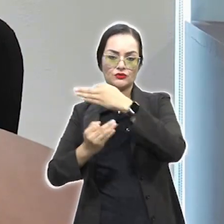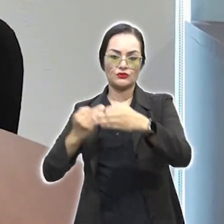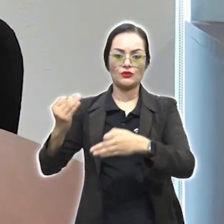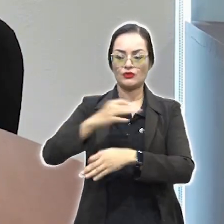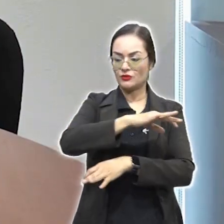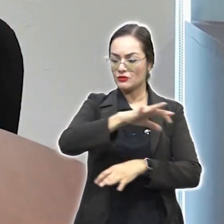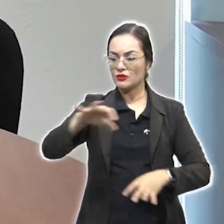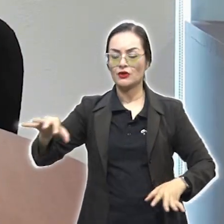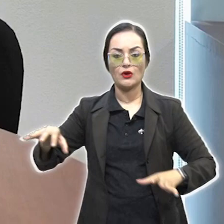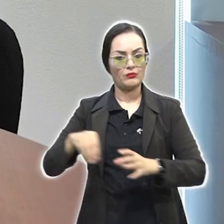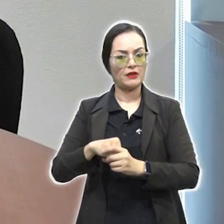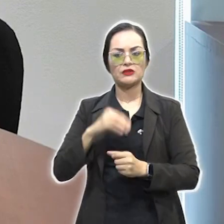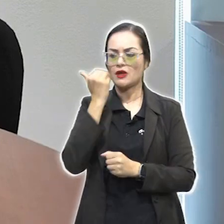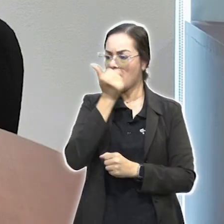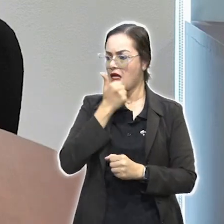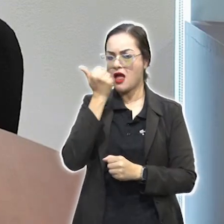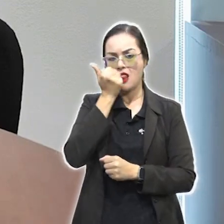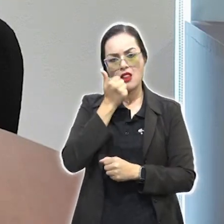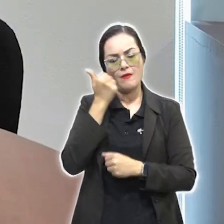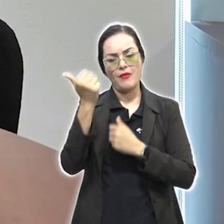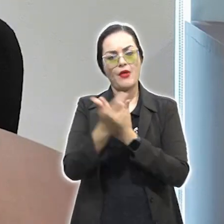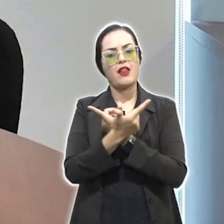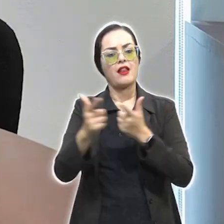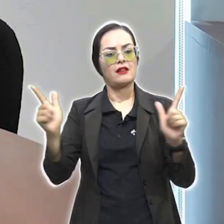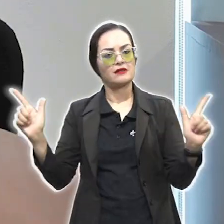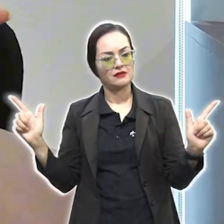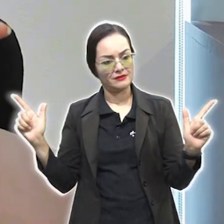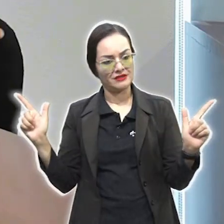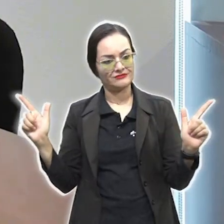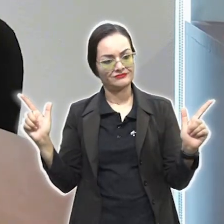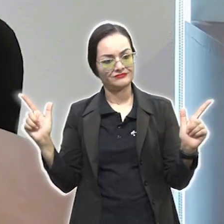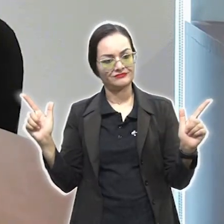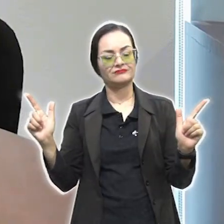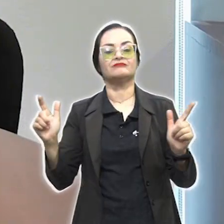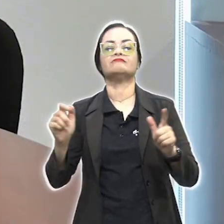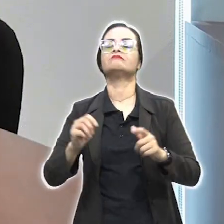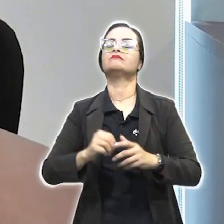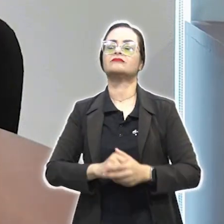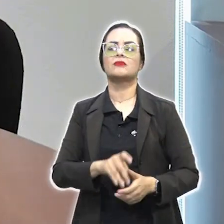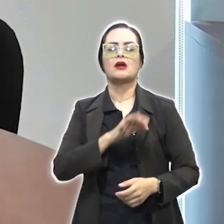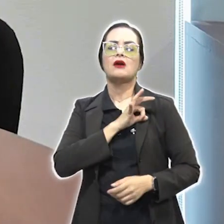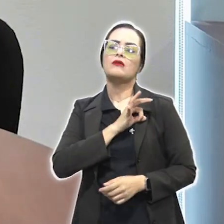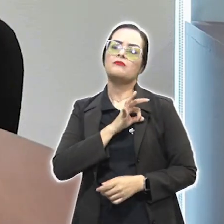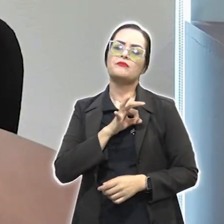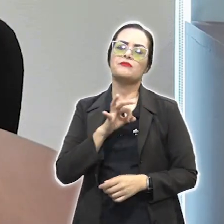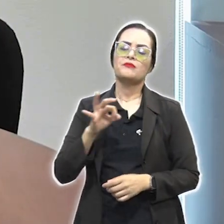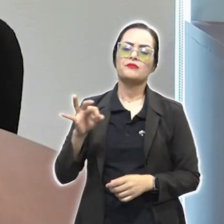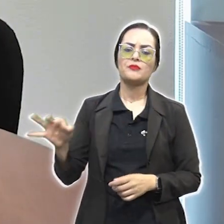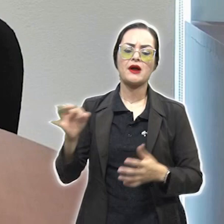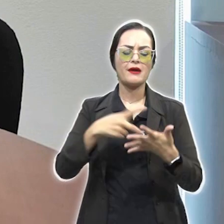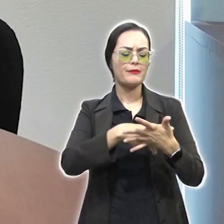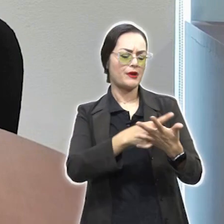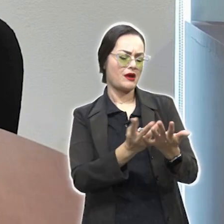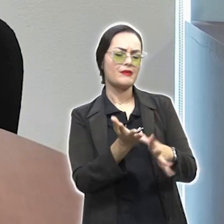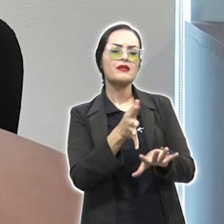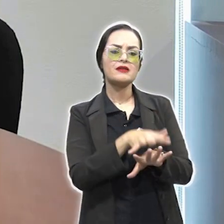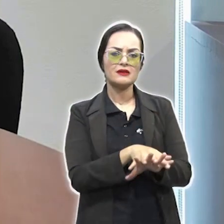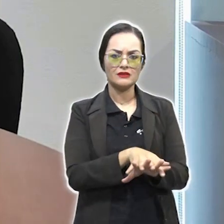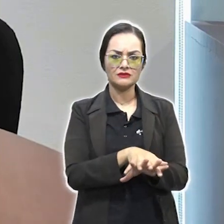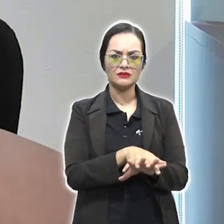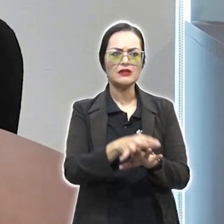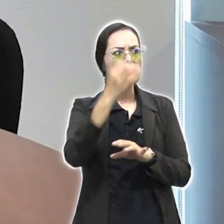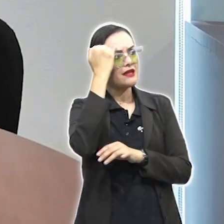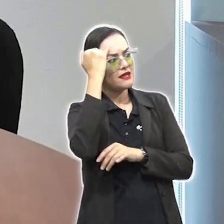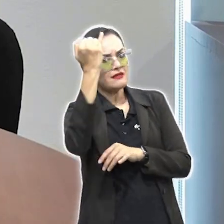están totalmente abiertos para el alumnado. También el alumnado libremente puede ir al programa de inclusión y